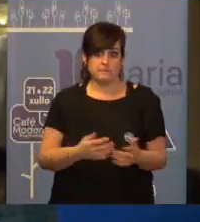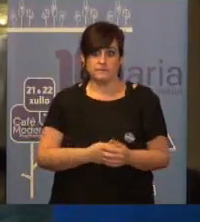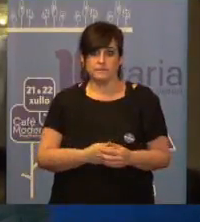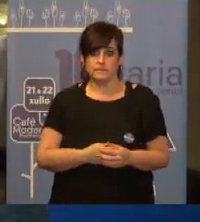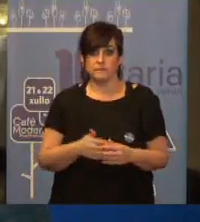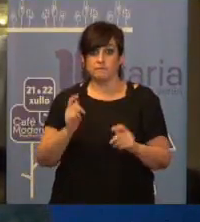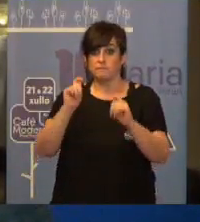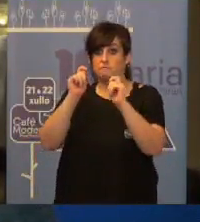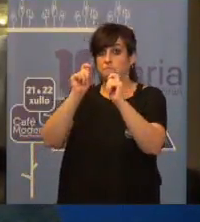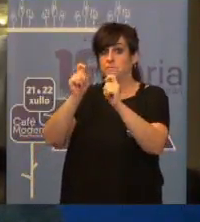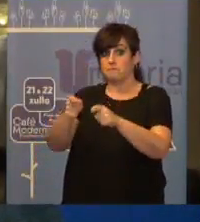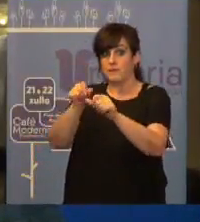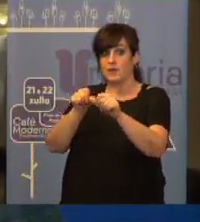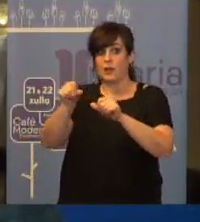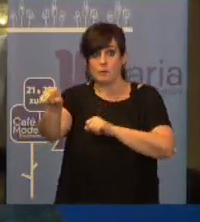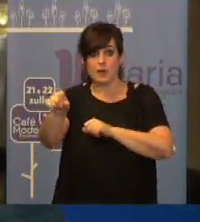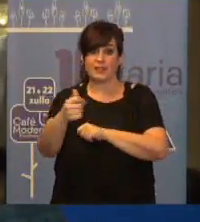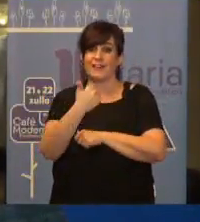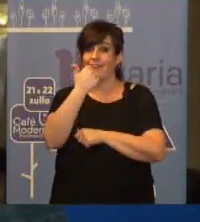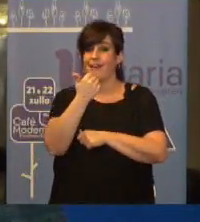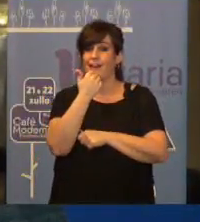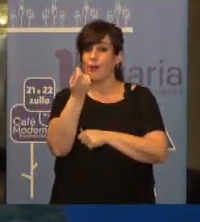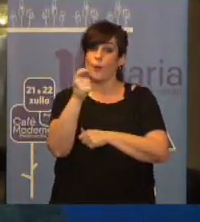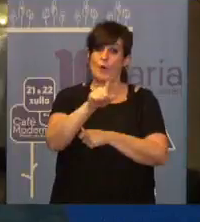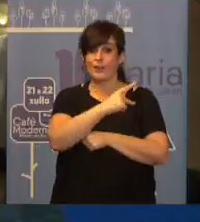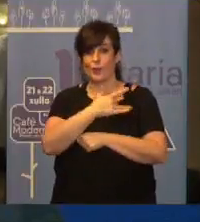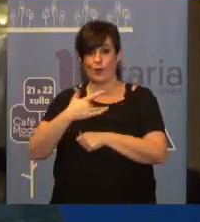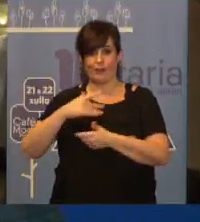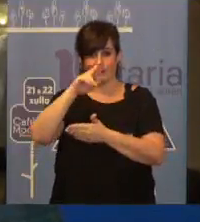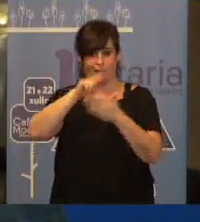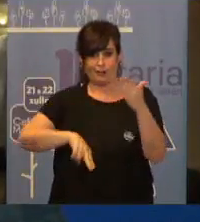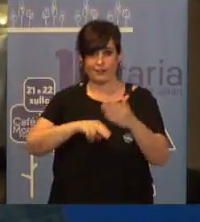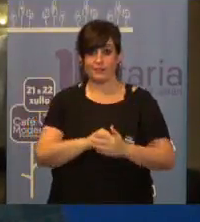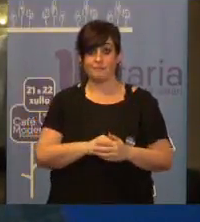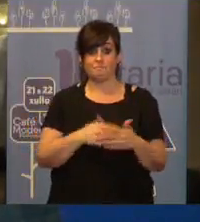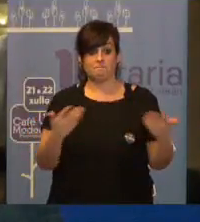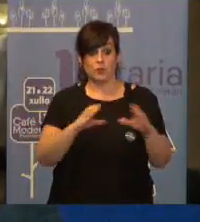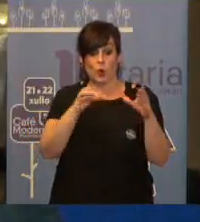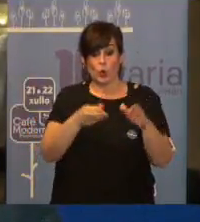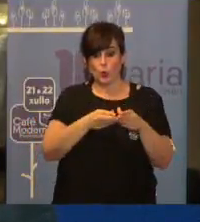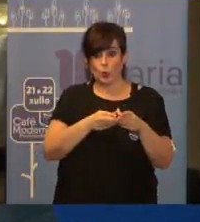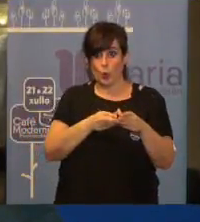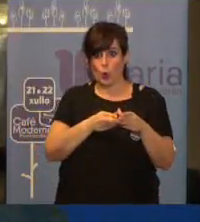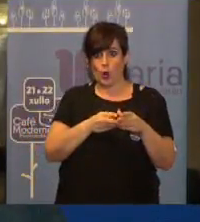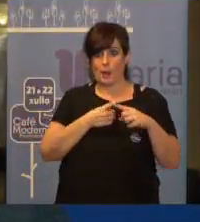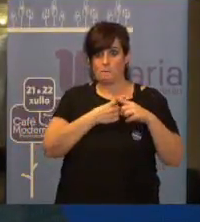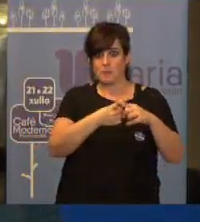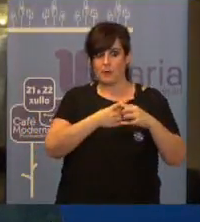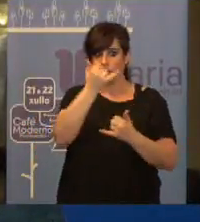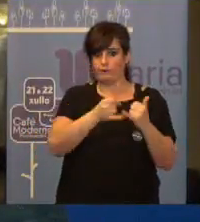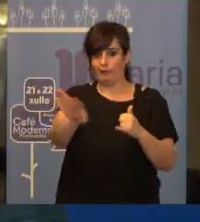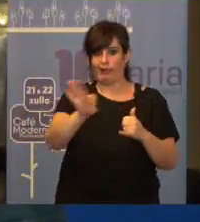E algo moi parecido se podría dicir de Caixa Galicia. Non tomaron, o bipartito non se atreveu a tomar esa decisión, non se atreveu a meter en